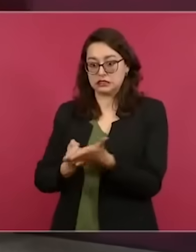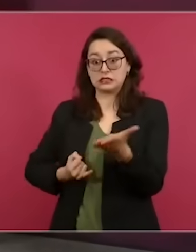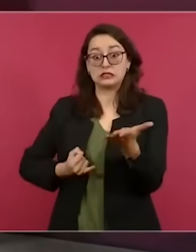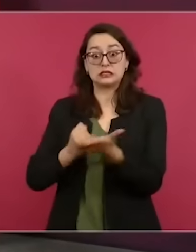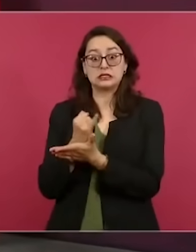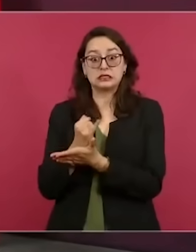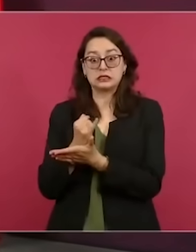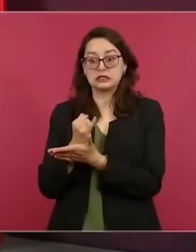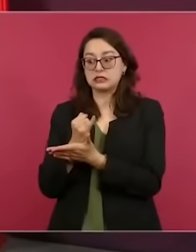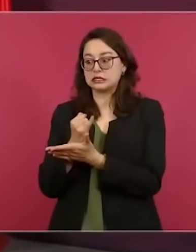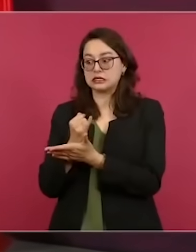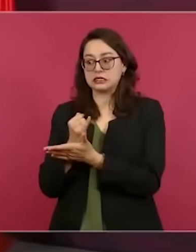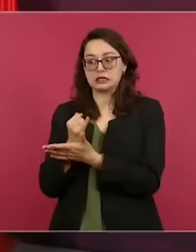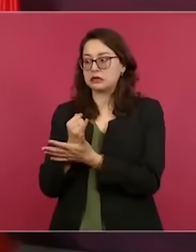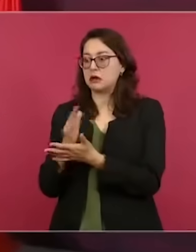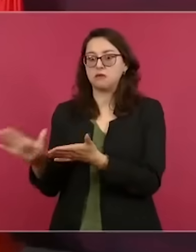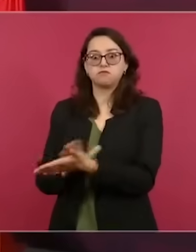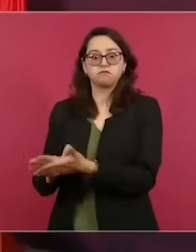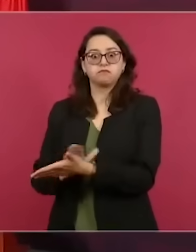desaparecer pruebas